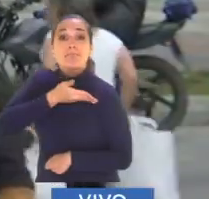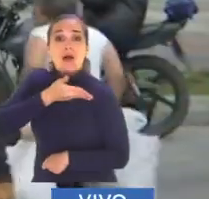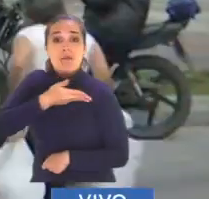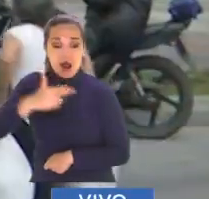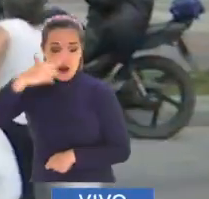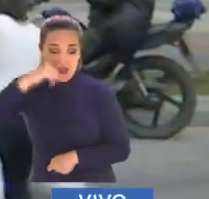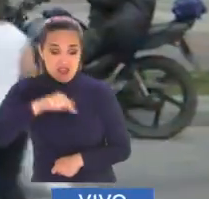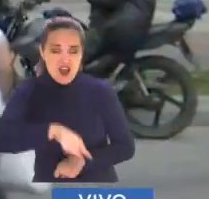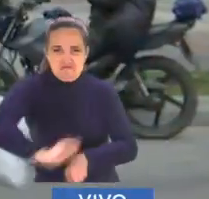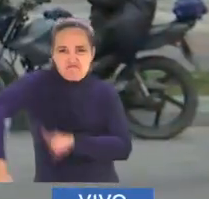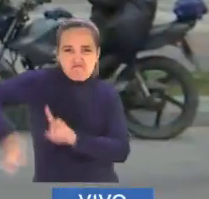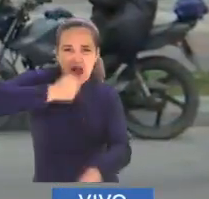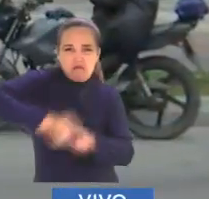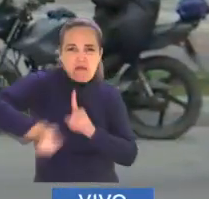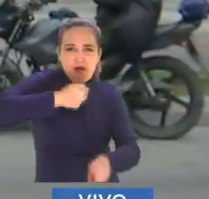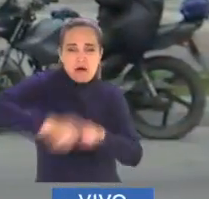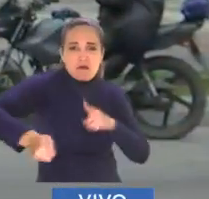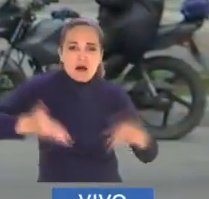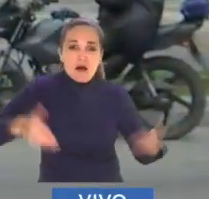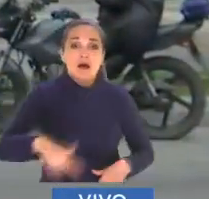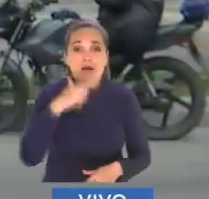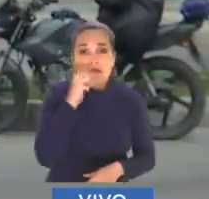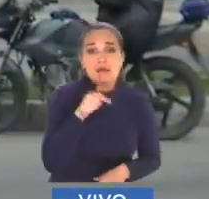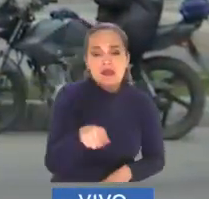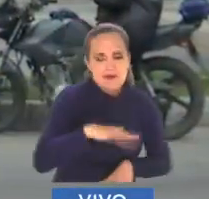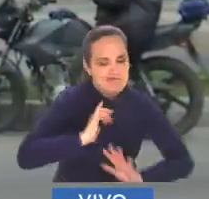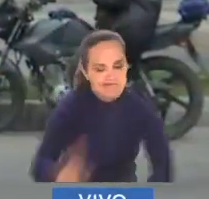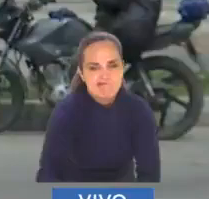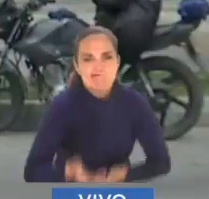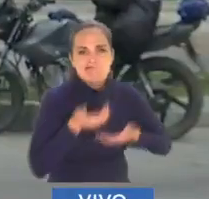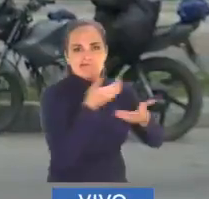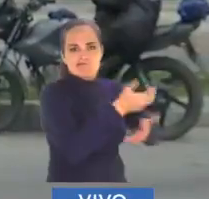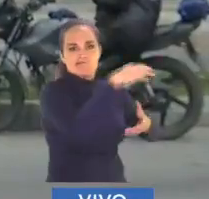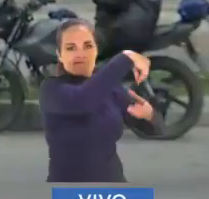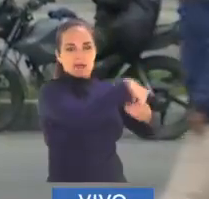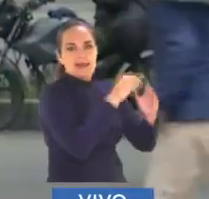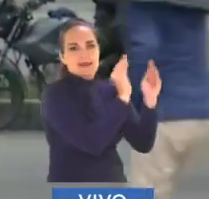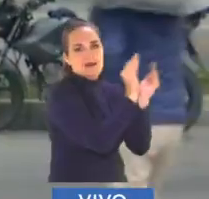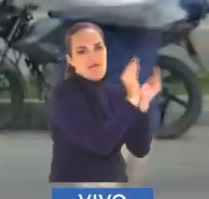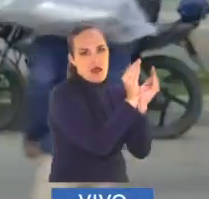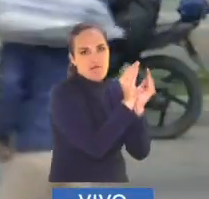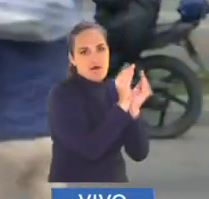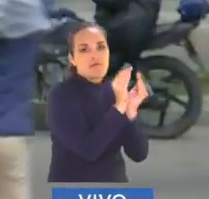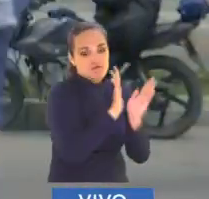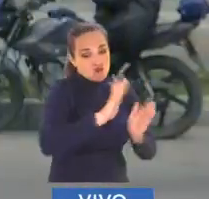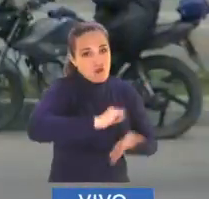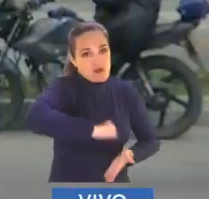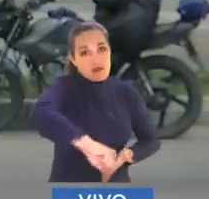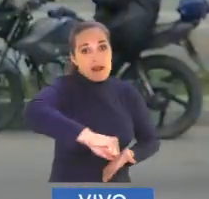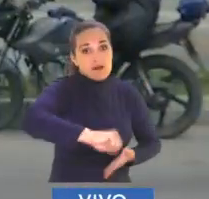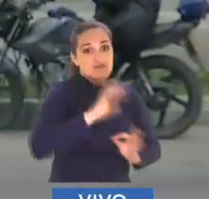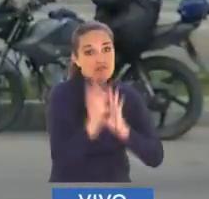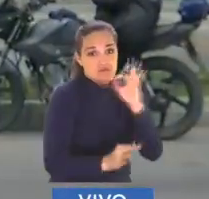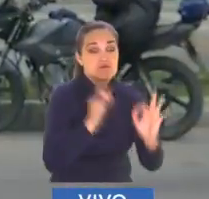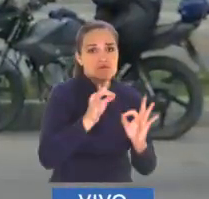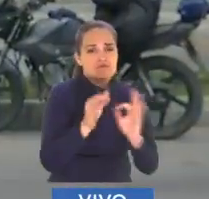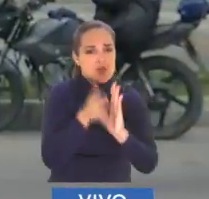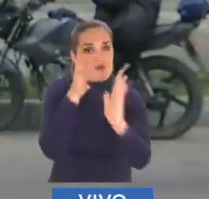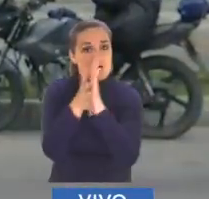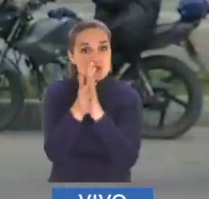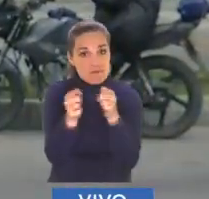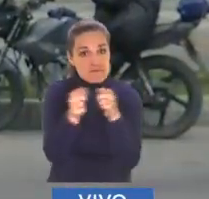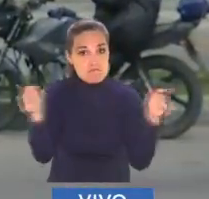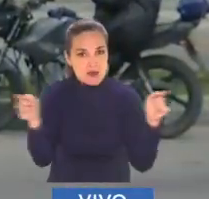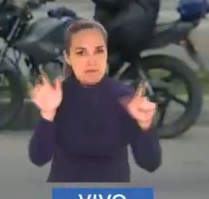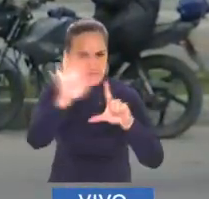de edad y por supuesto también la menor de edad fue entregada al ICBF para el restablecimiento de sus derechos. Nosotros recopilamos ambos